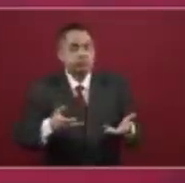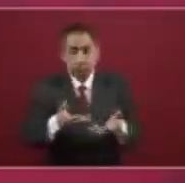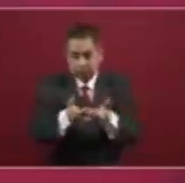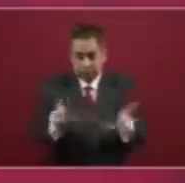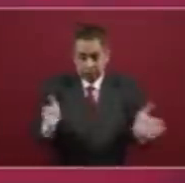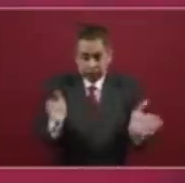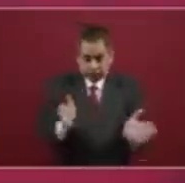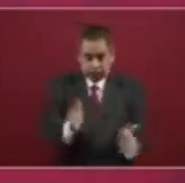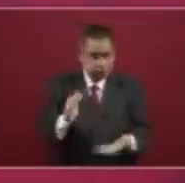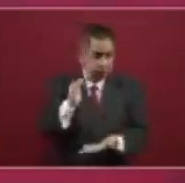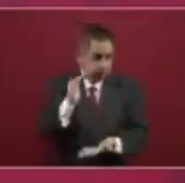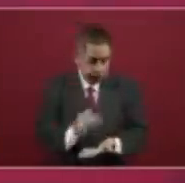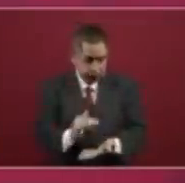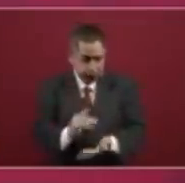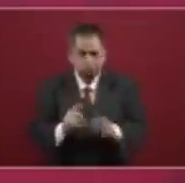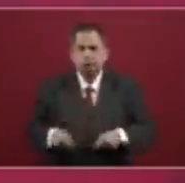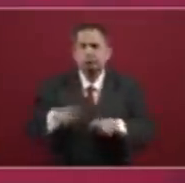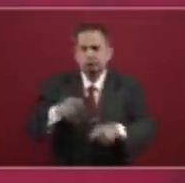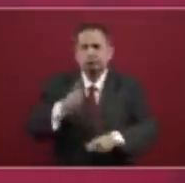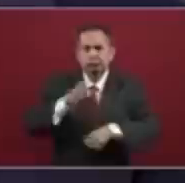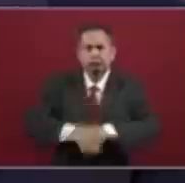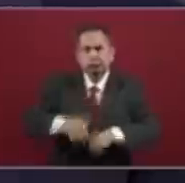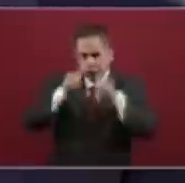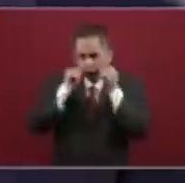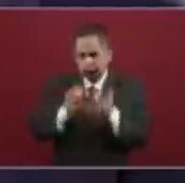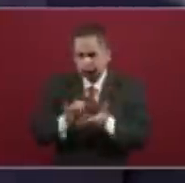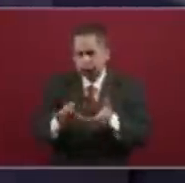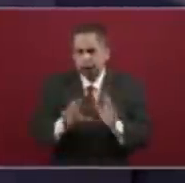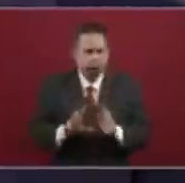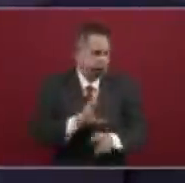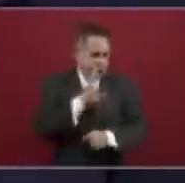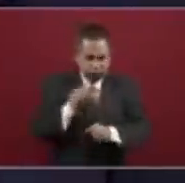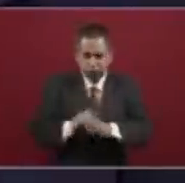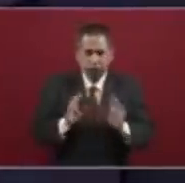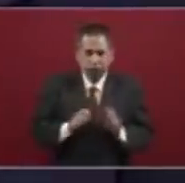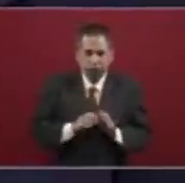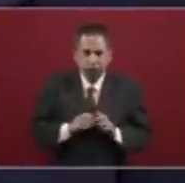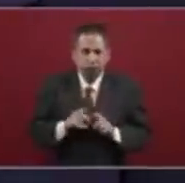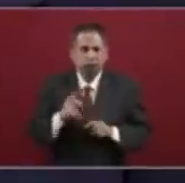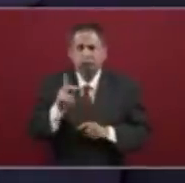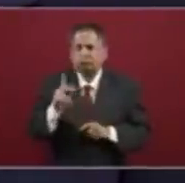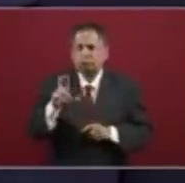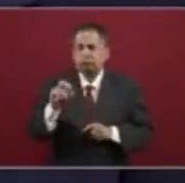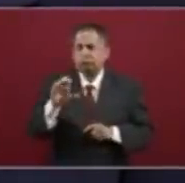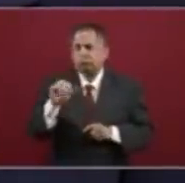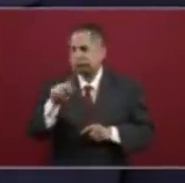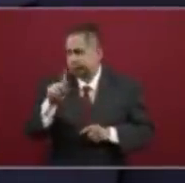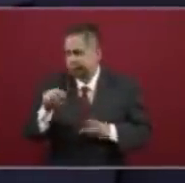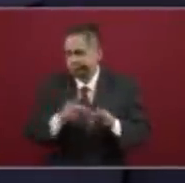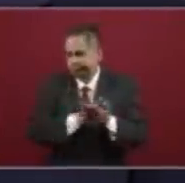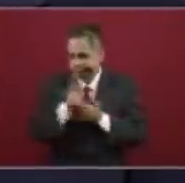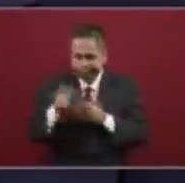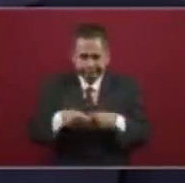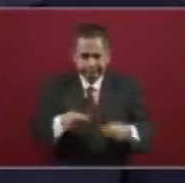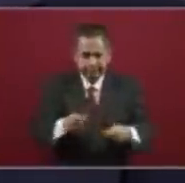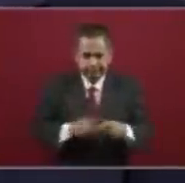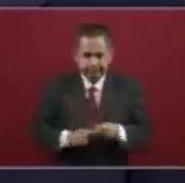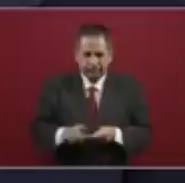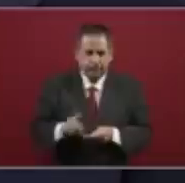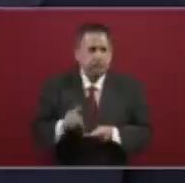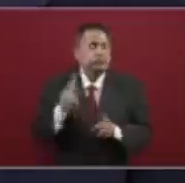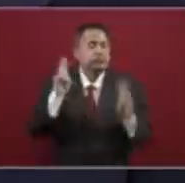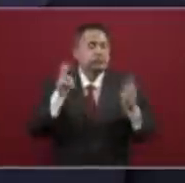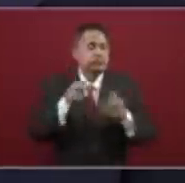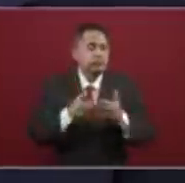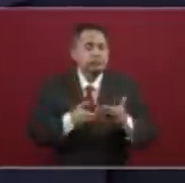recibir más apoyo en todo, en lo que era el Procampo, que ahora se llama Producción para el